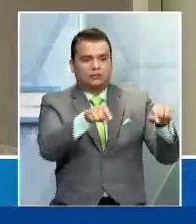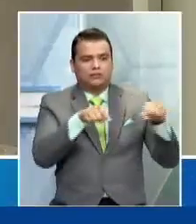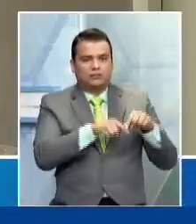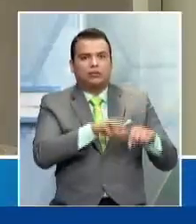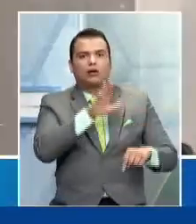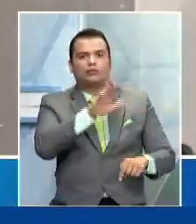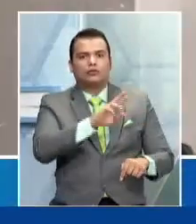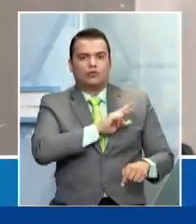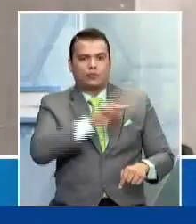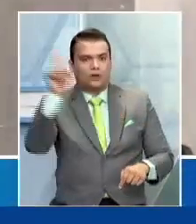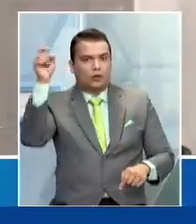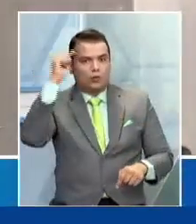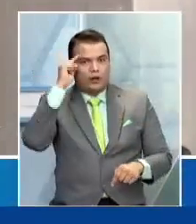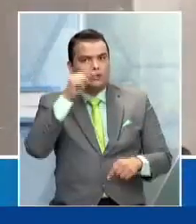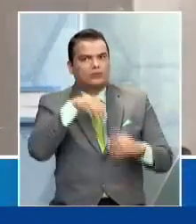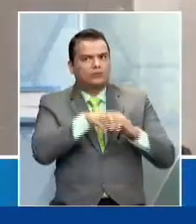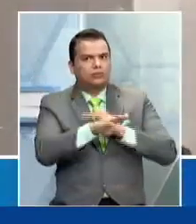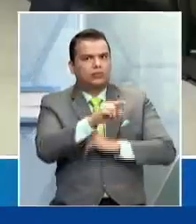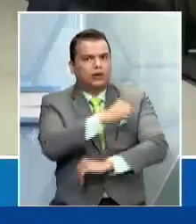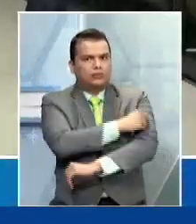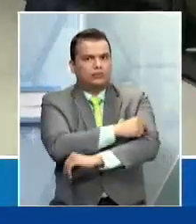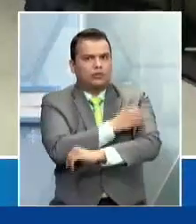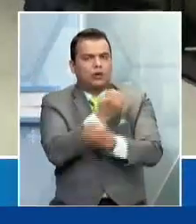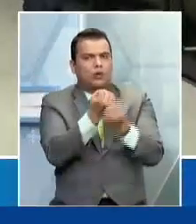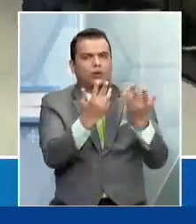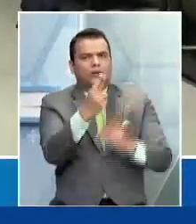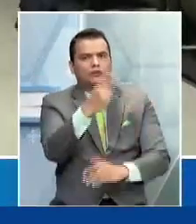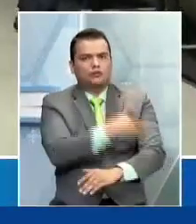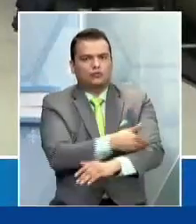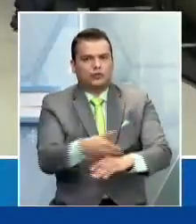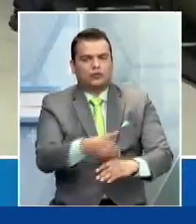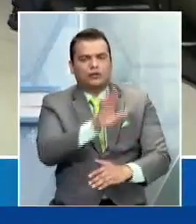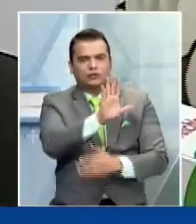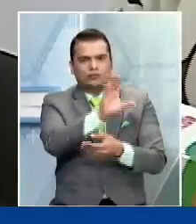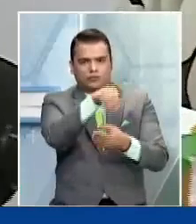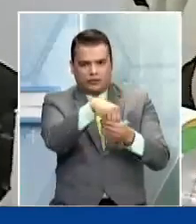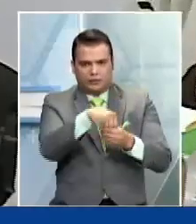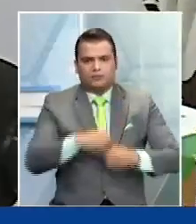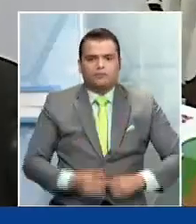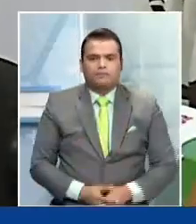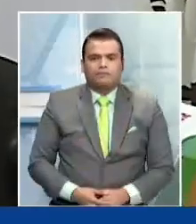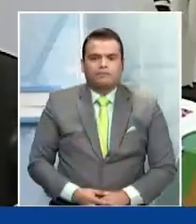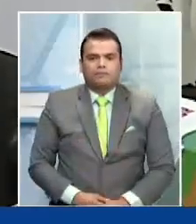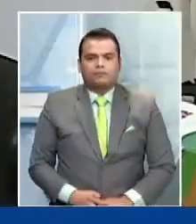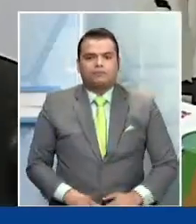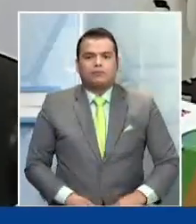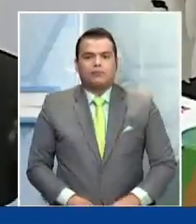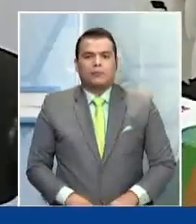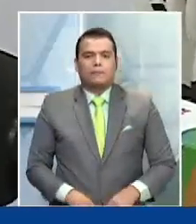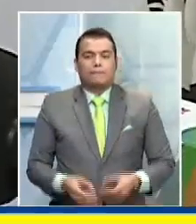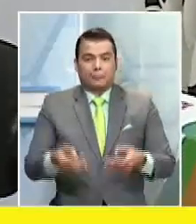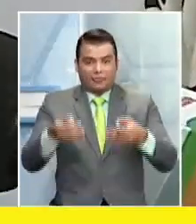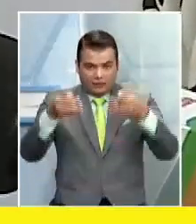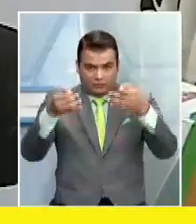para almacenar cerca de 2 millones de dosis de vacunas contra el COVID-19. Un cuarto frío para